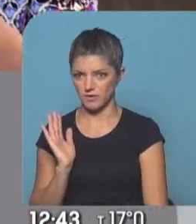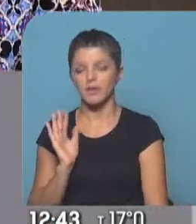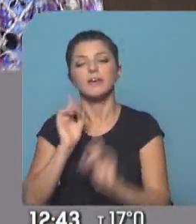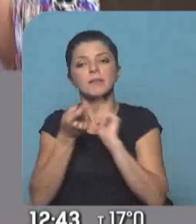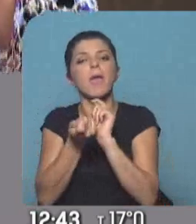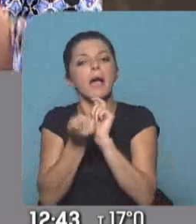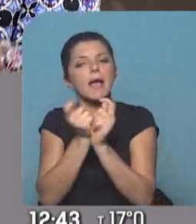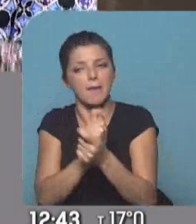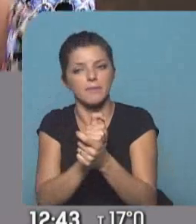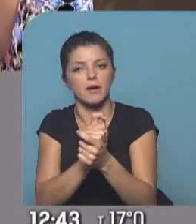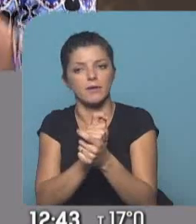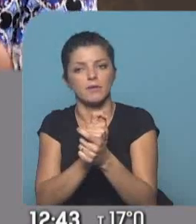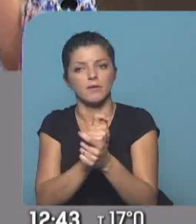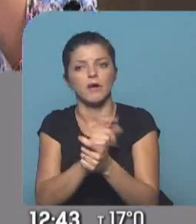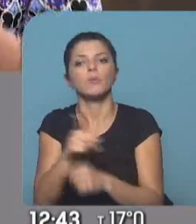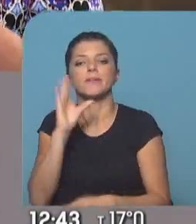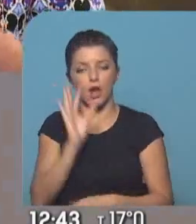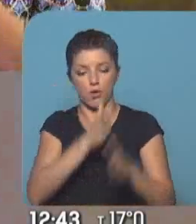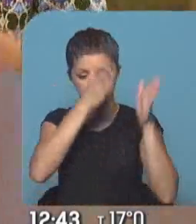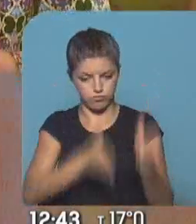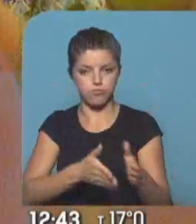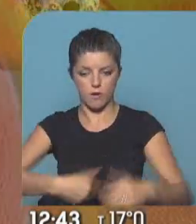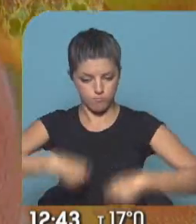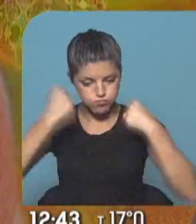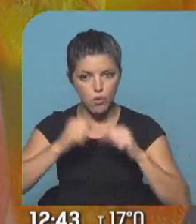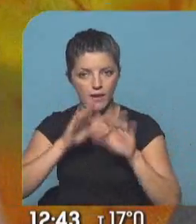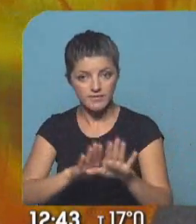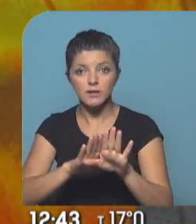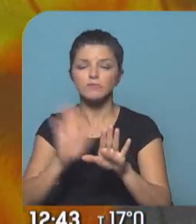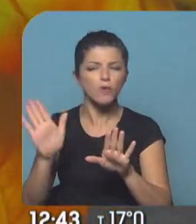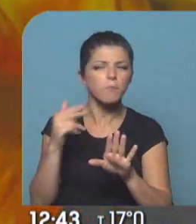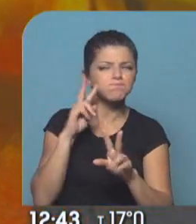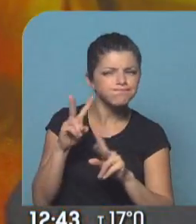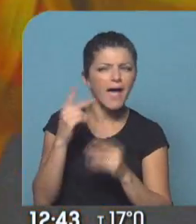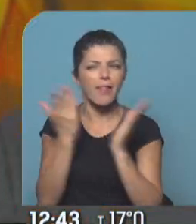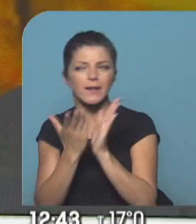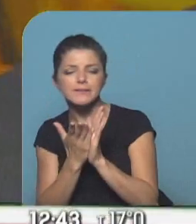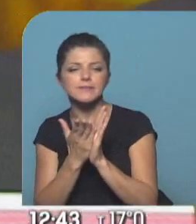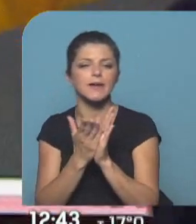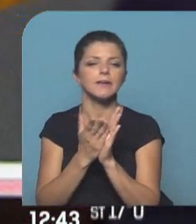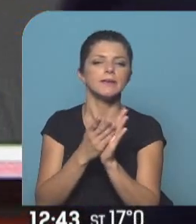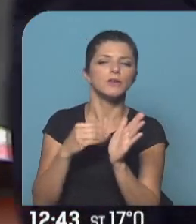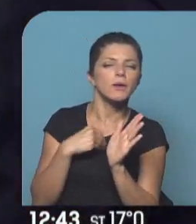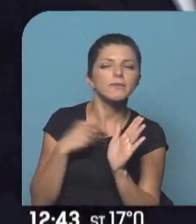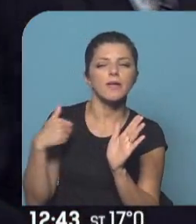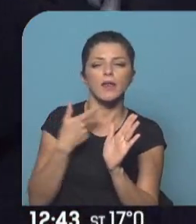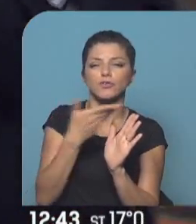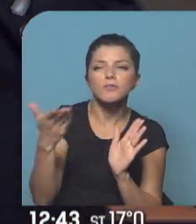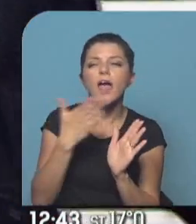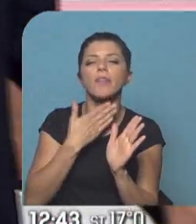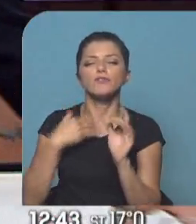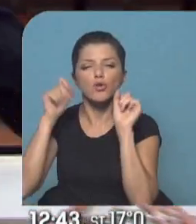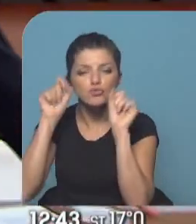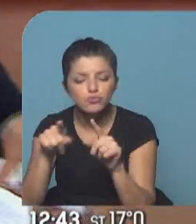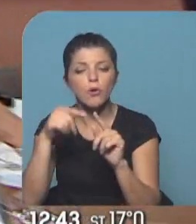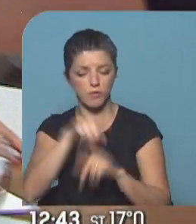lugar de tener una cuestión programática firme, cambia según lo que va sintiendo que es el pulso del deseo, digamos, popular.